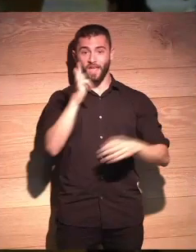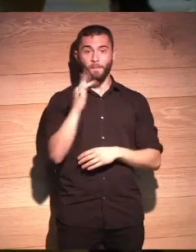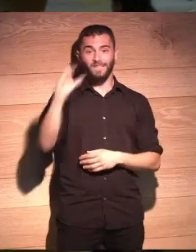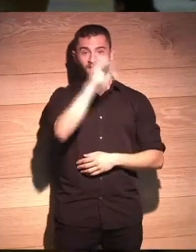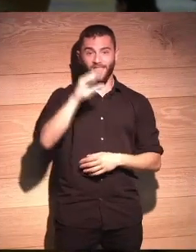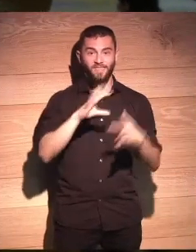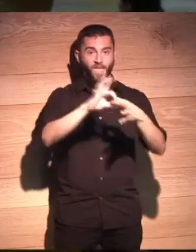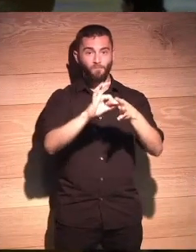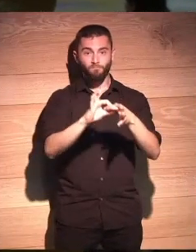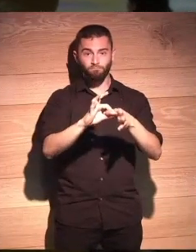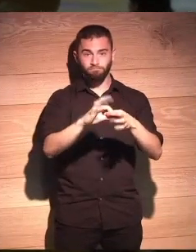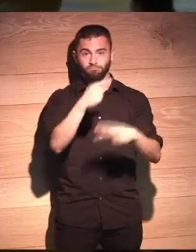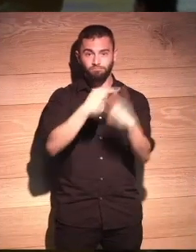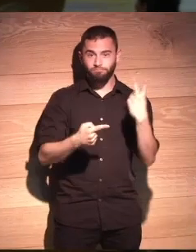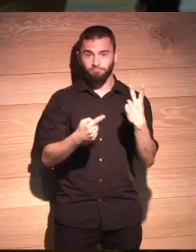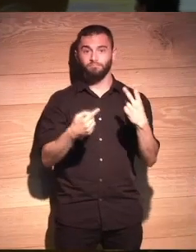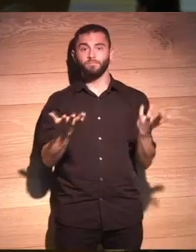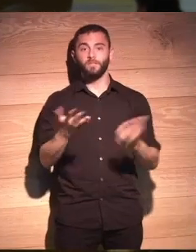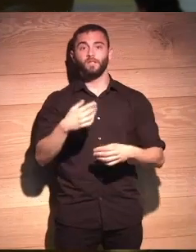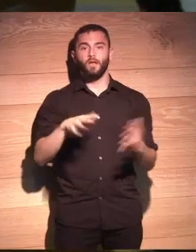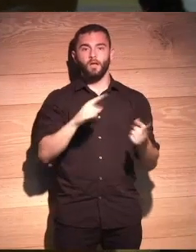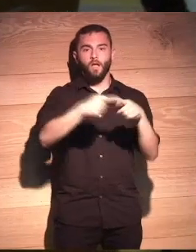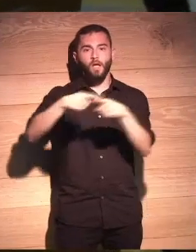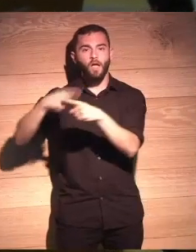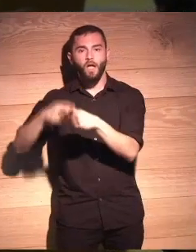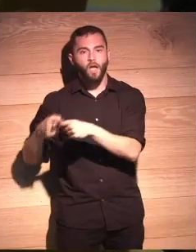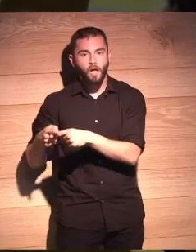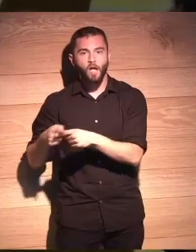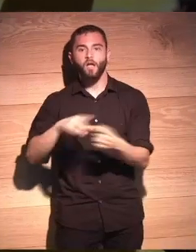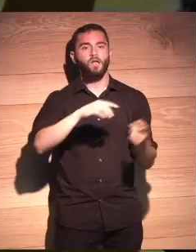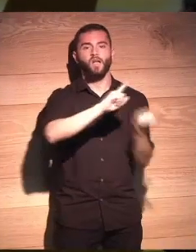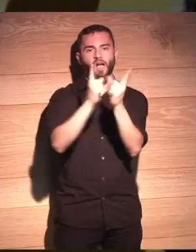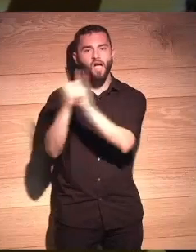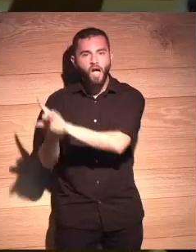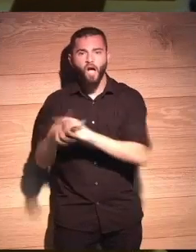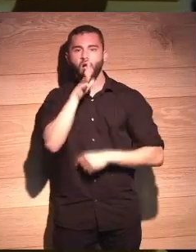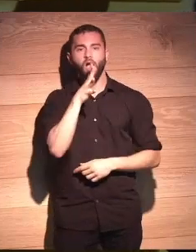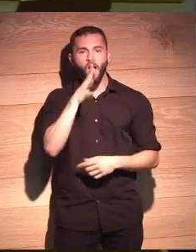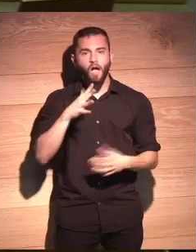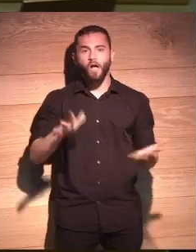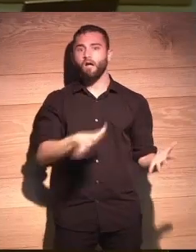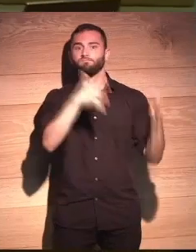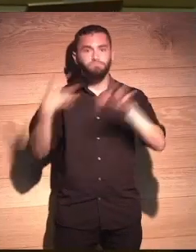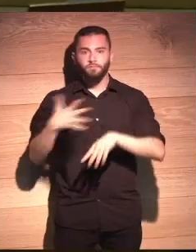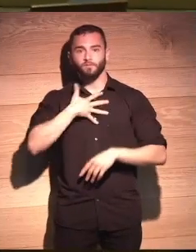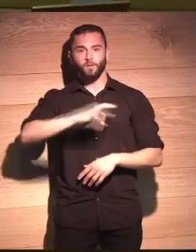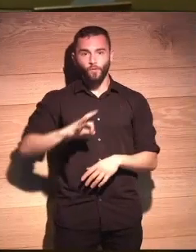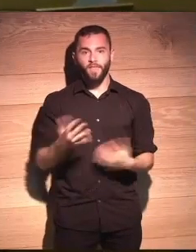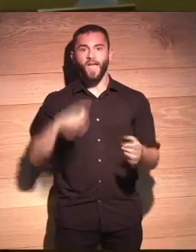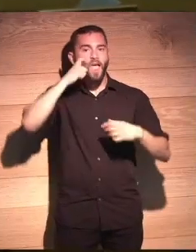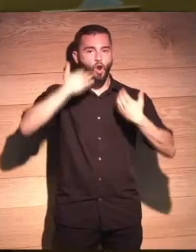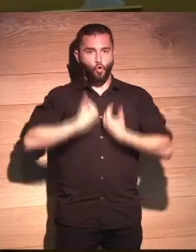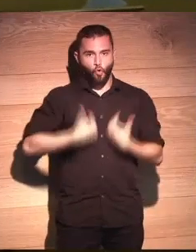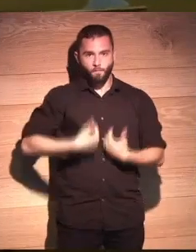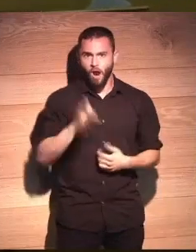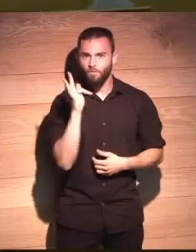que van de la mano y están haciendo posible cambios increíbles y enormemente beneficiosos para los humanos.